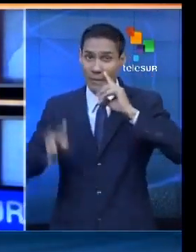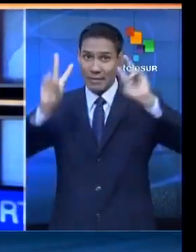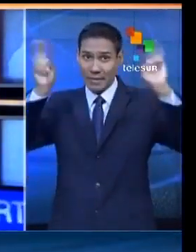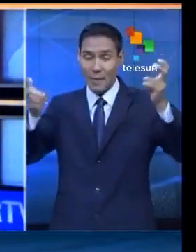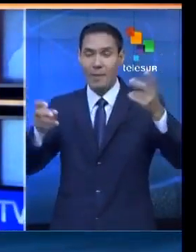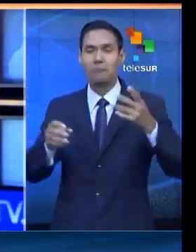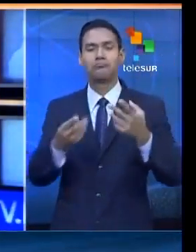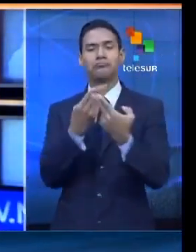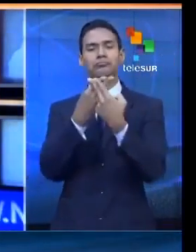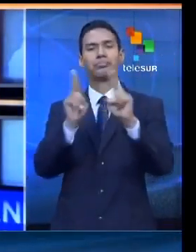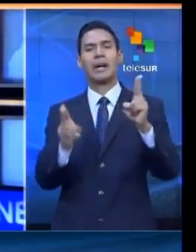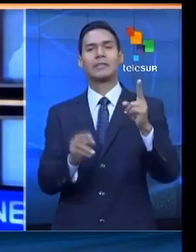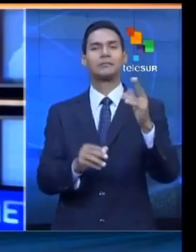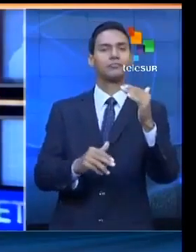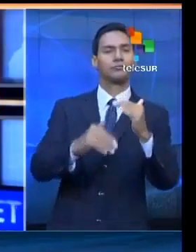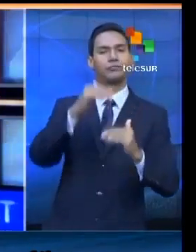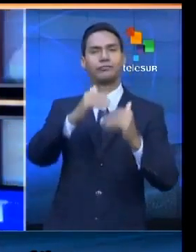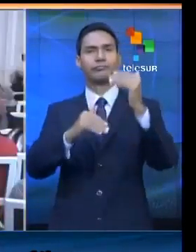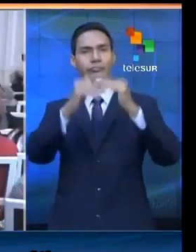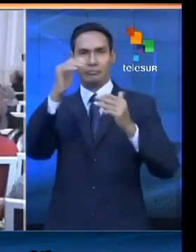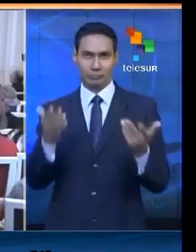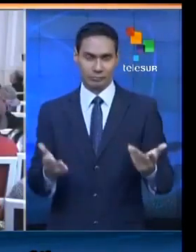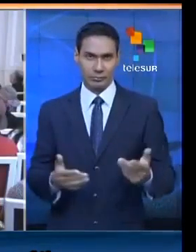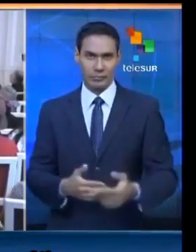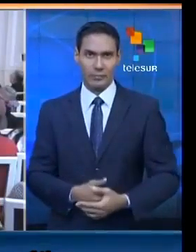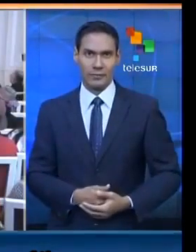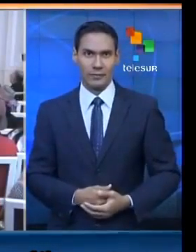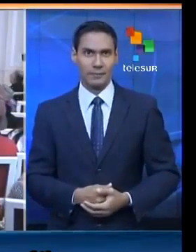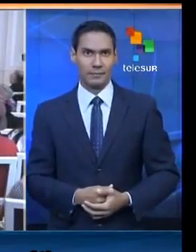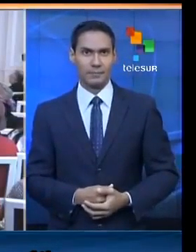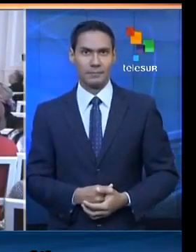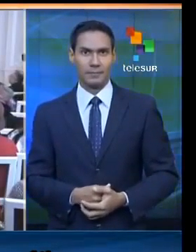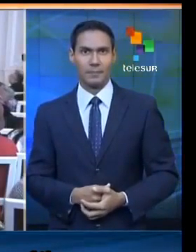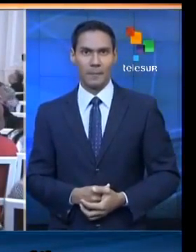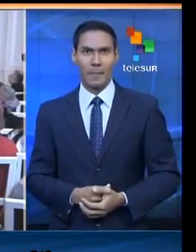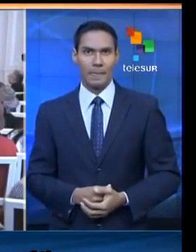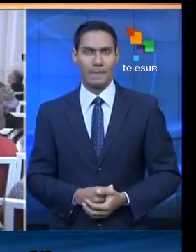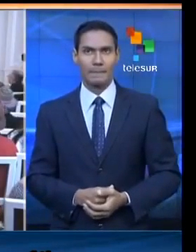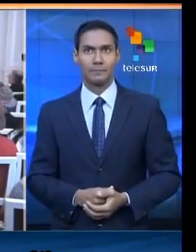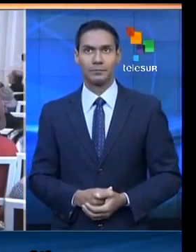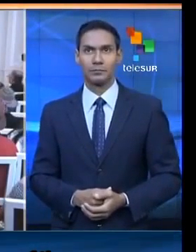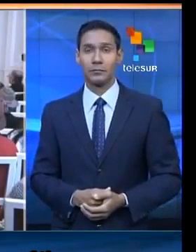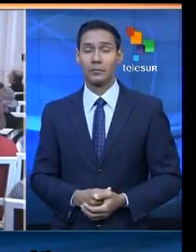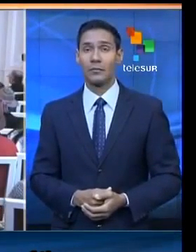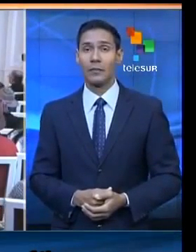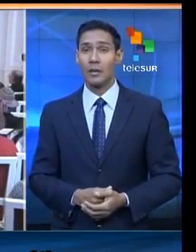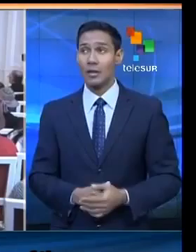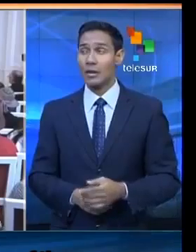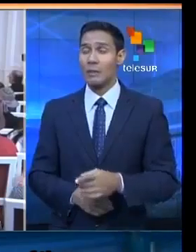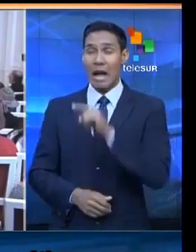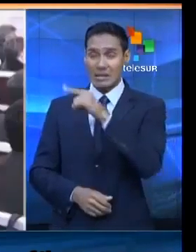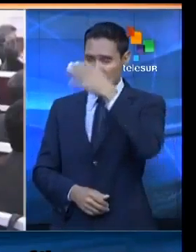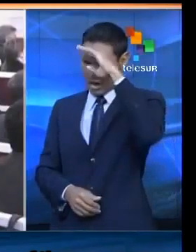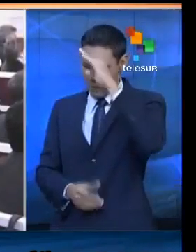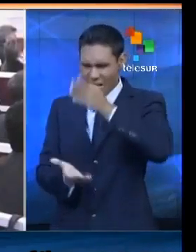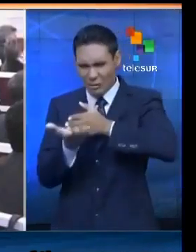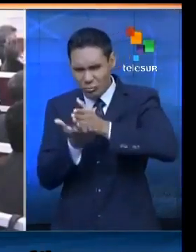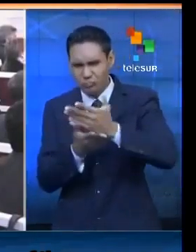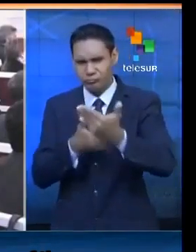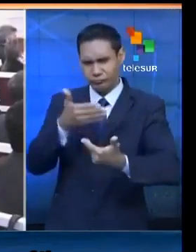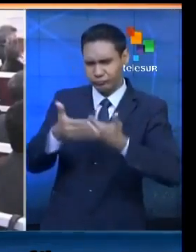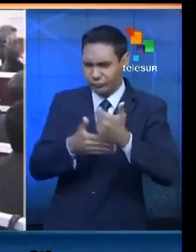de la paz. La construcción de la paz y el post-conflicto. Ante los avances del proceso de La Habana y luego de 7 años de